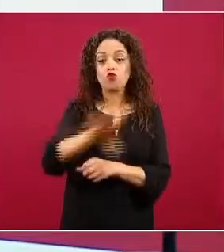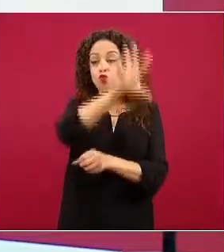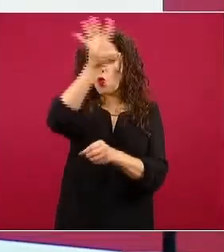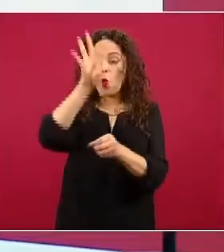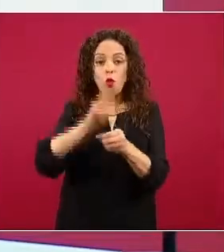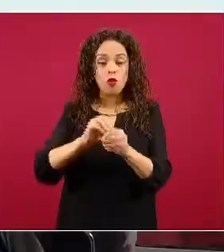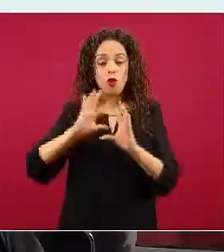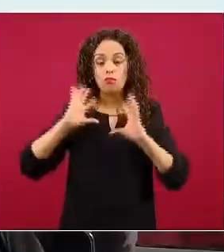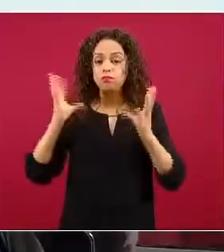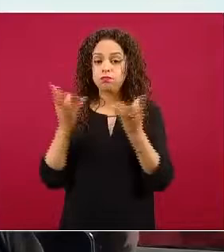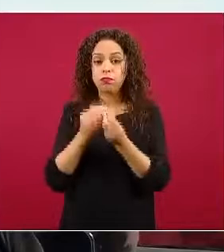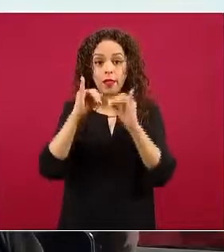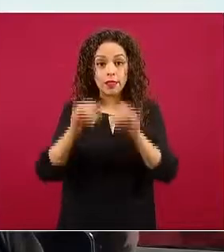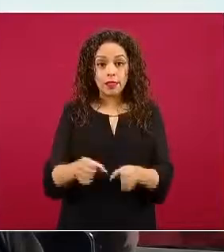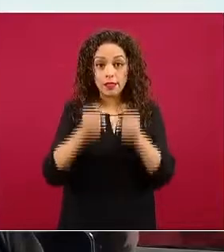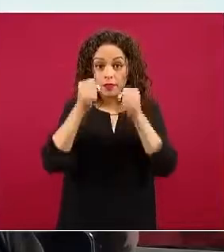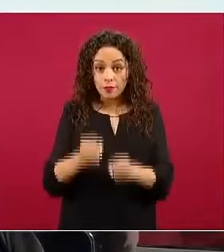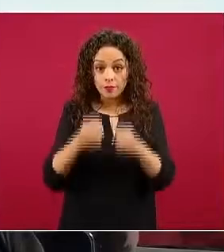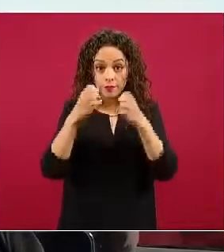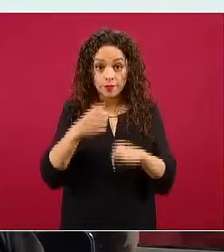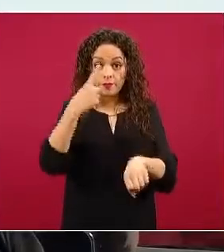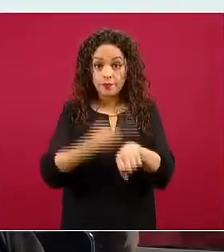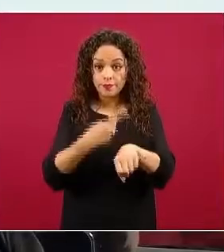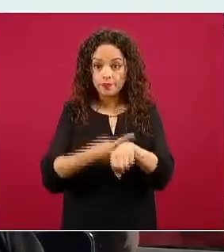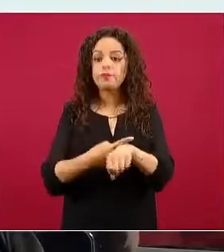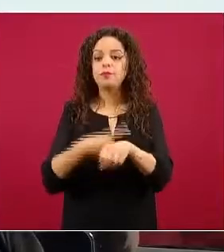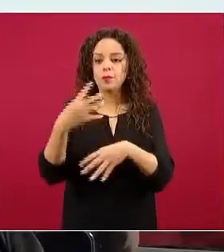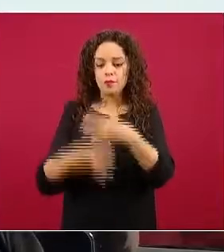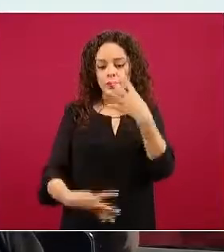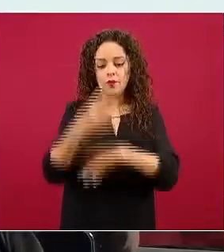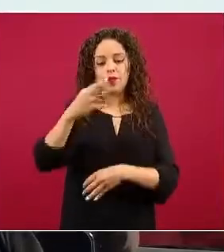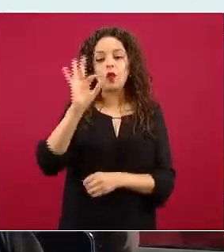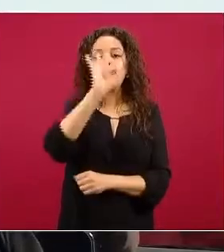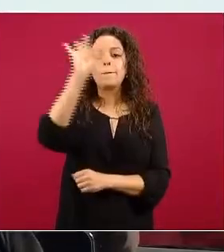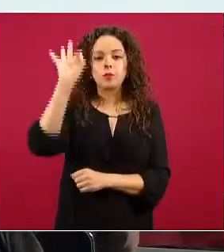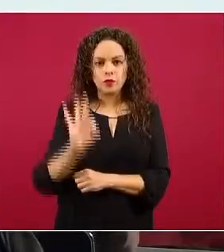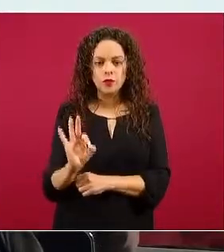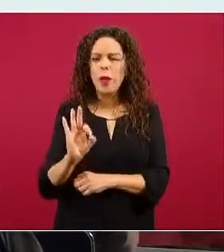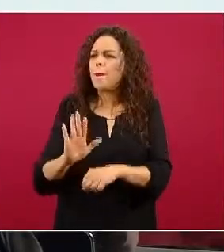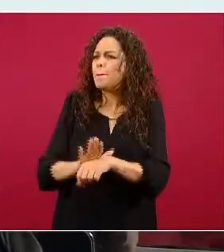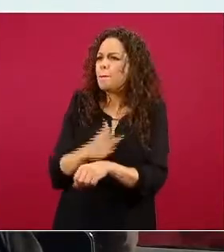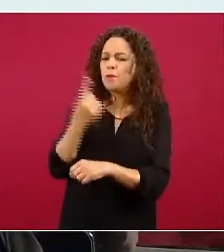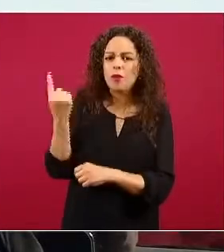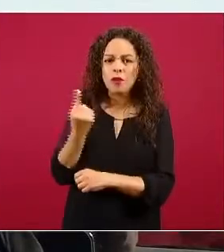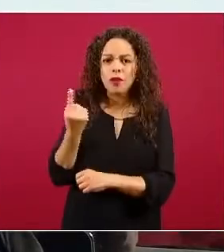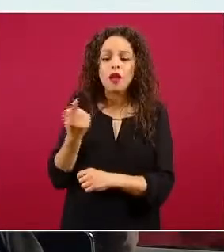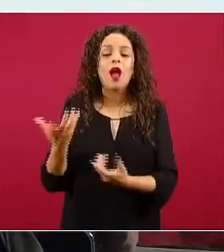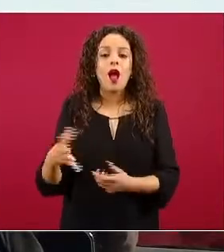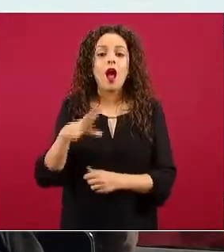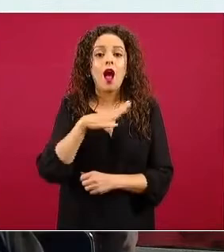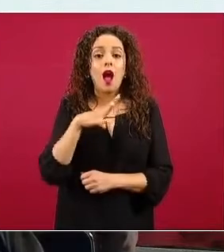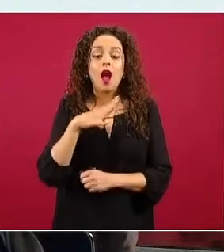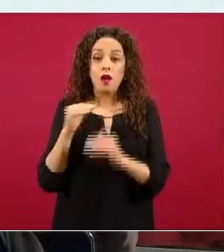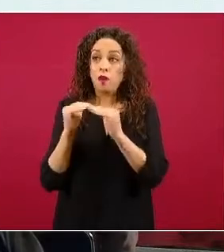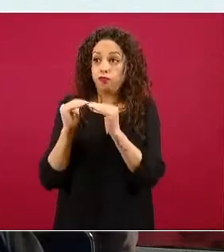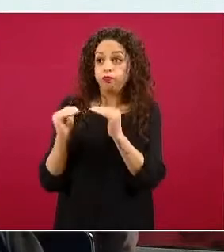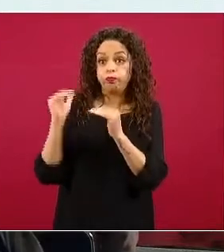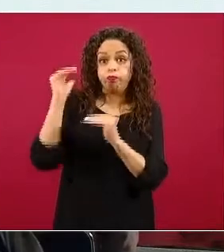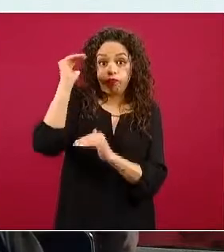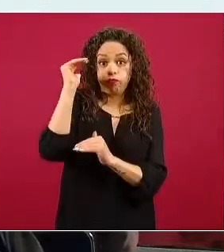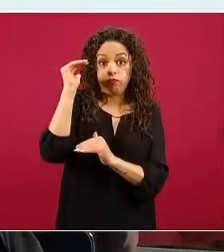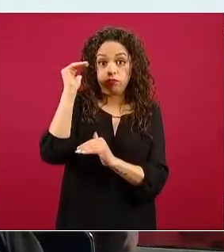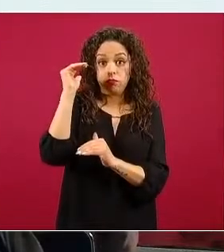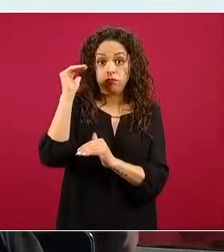casos confirmados que se han tenido. ¿Por qué? Pues porque hay ahorita una actividad alta en el